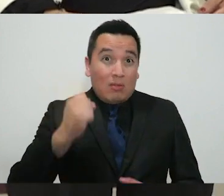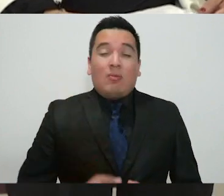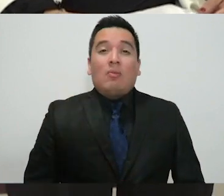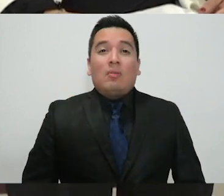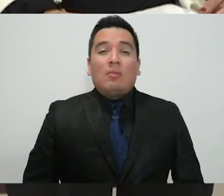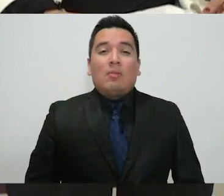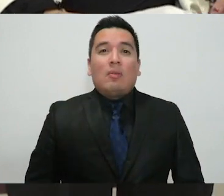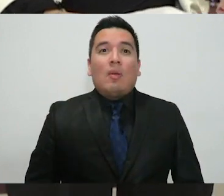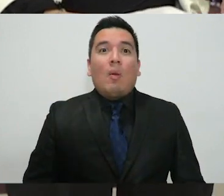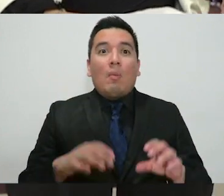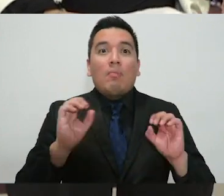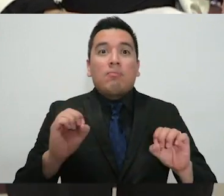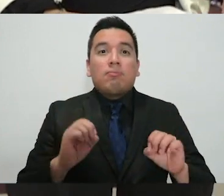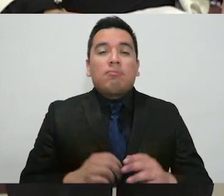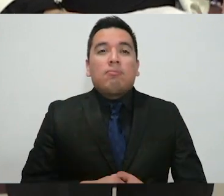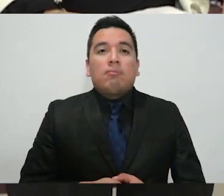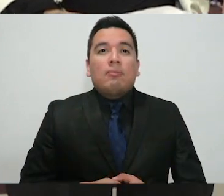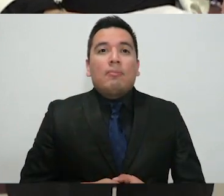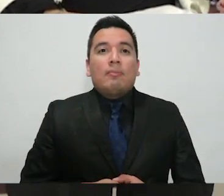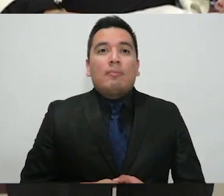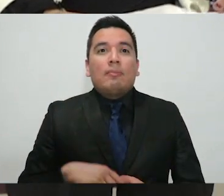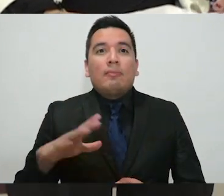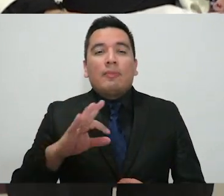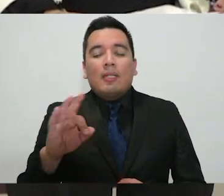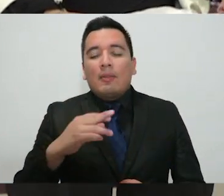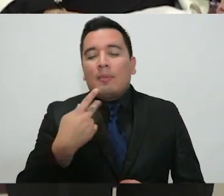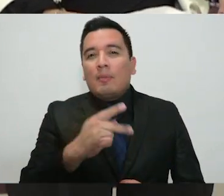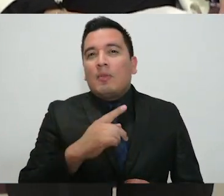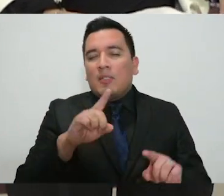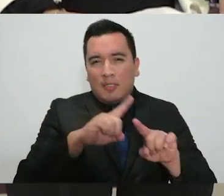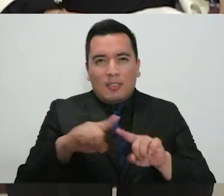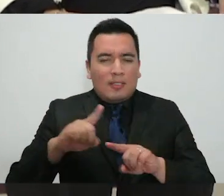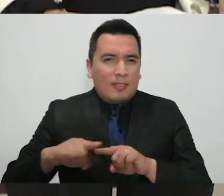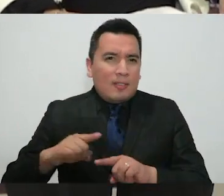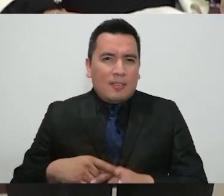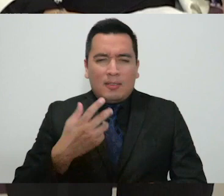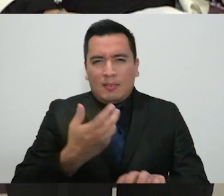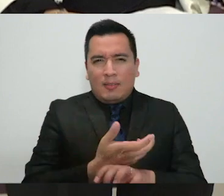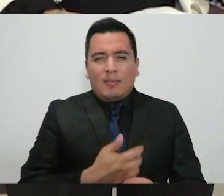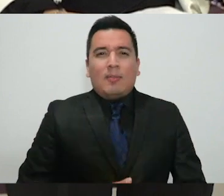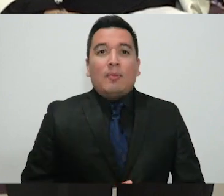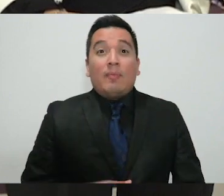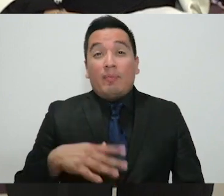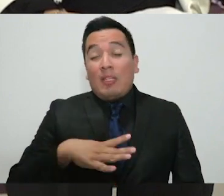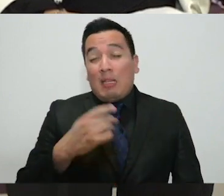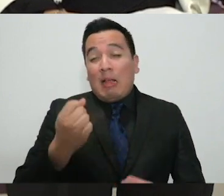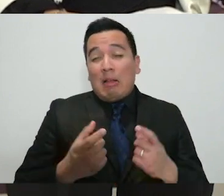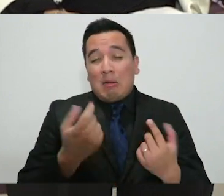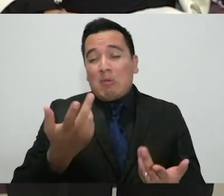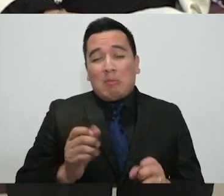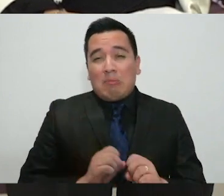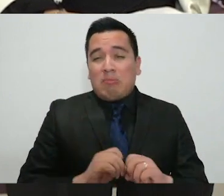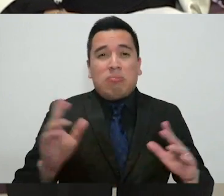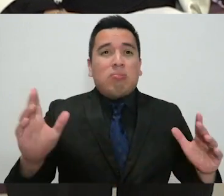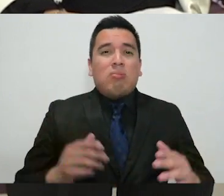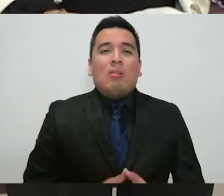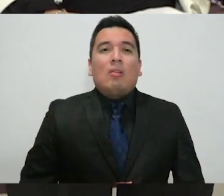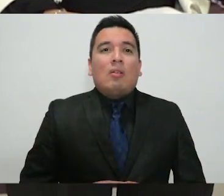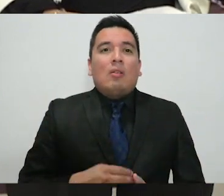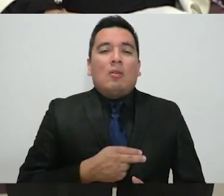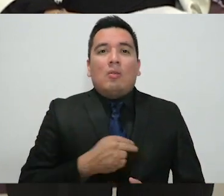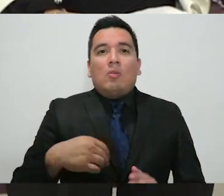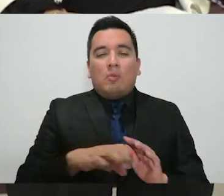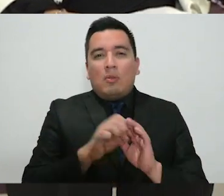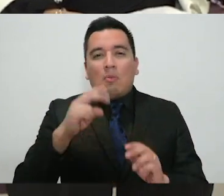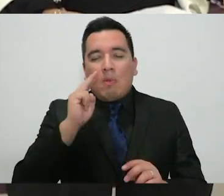y también en las legislaturas de los estados. Hay algunos que claramente, repito, franjas